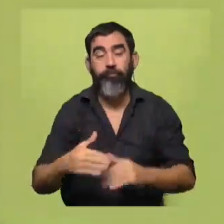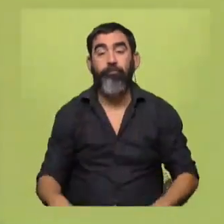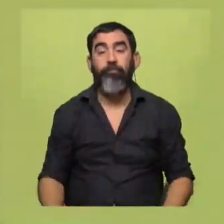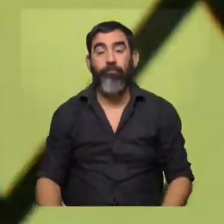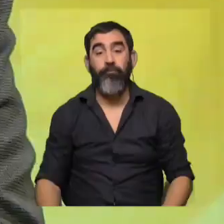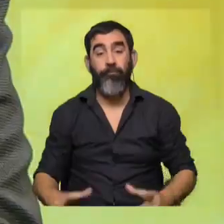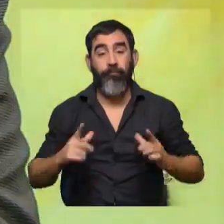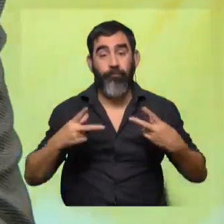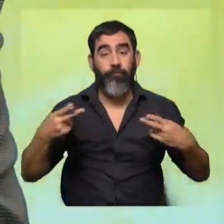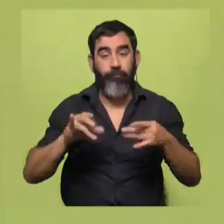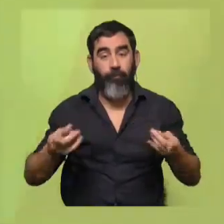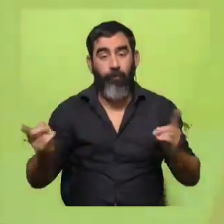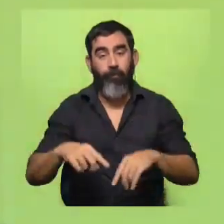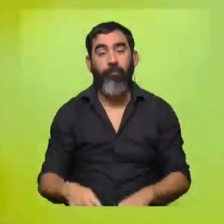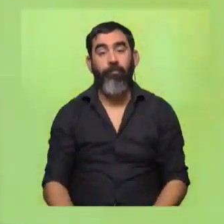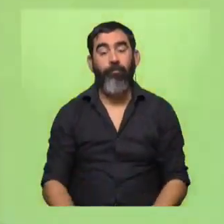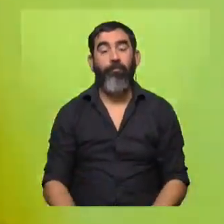espera que hacemos una pausa, María. Ya volvemos.